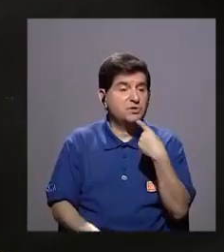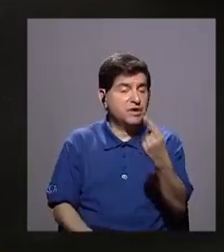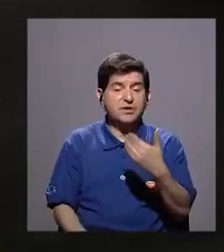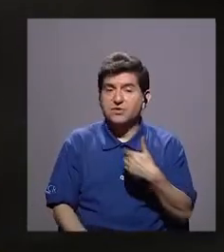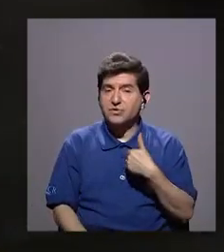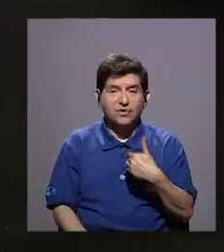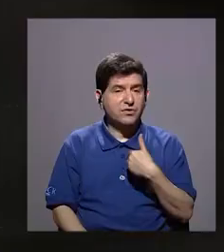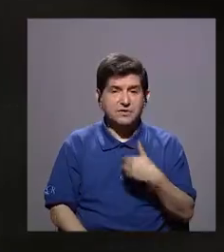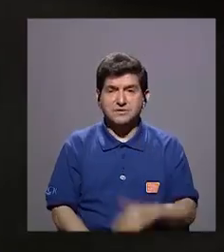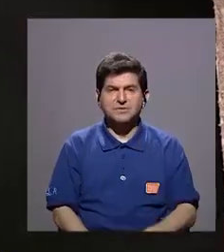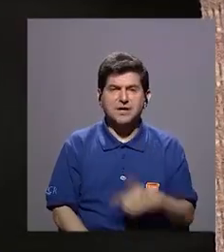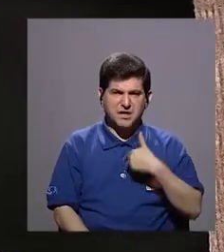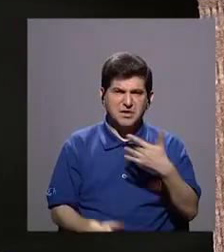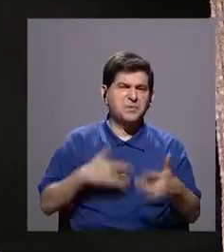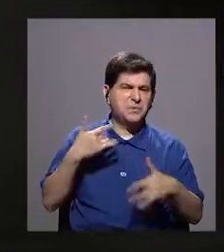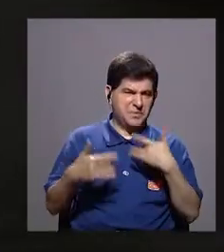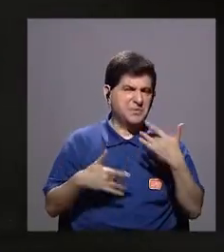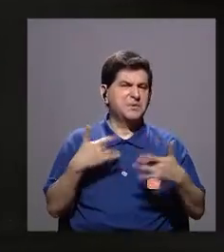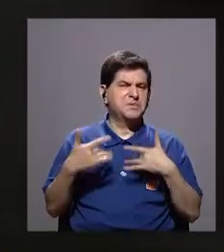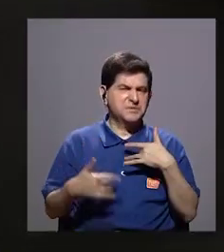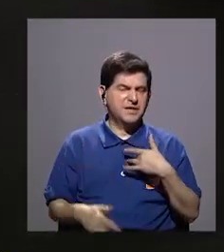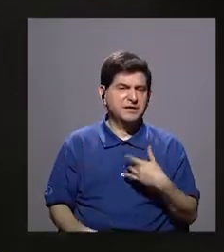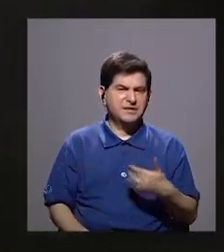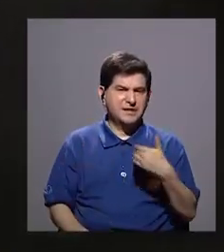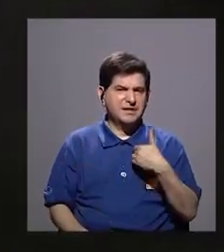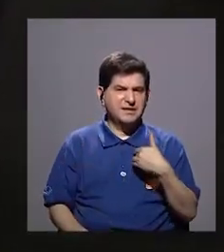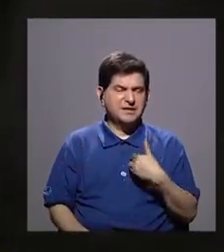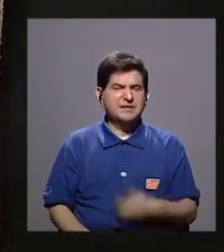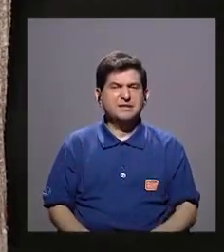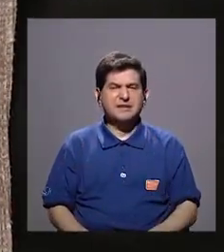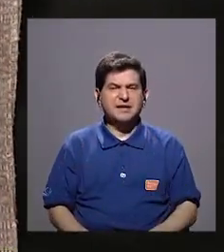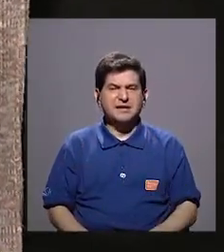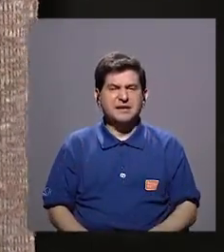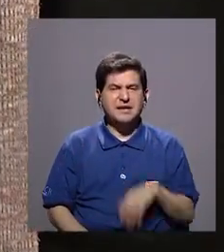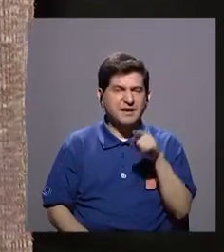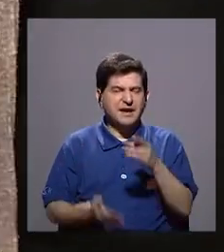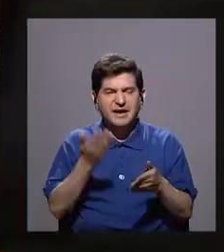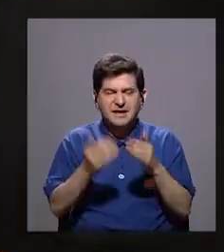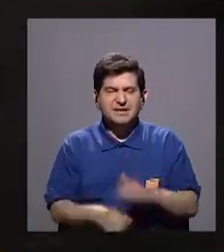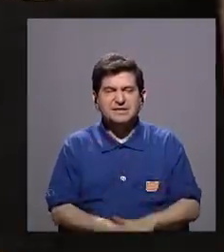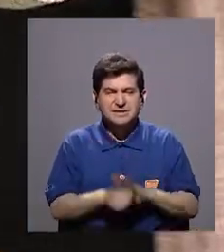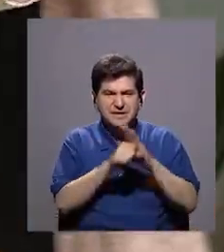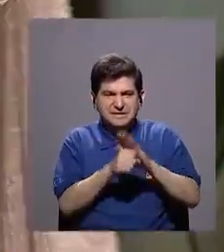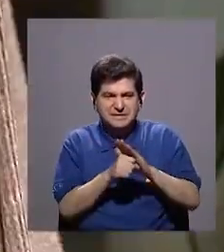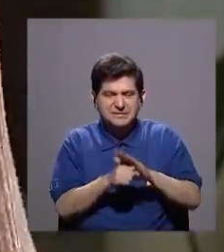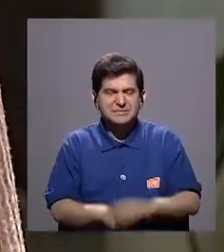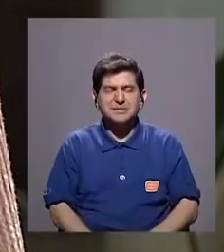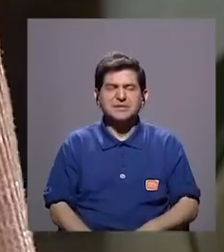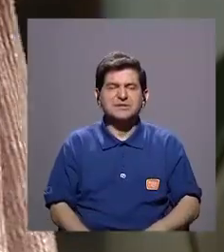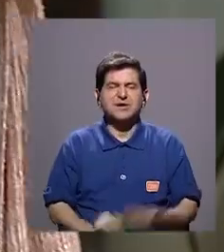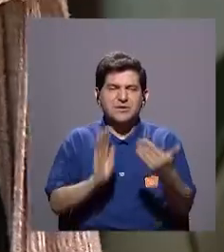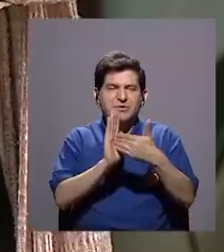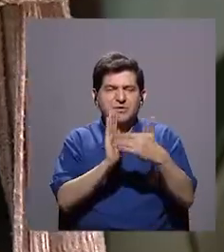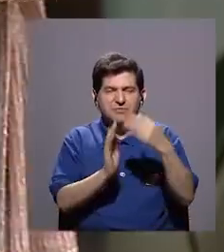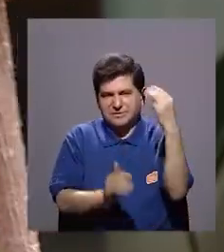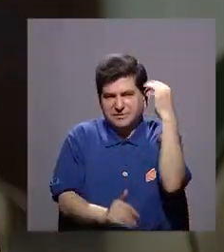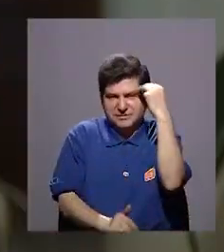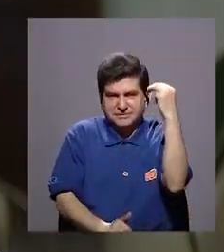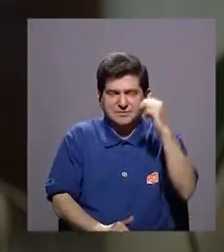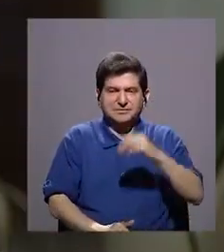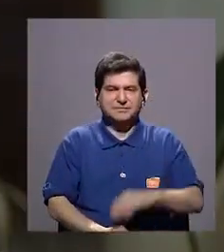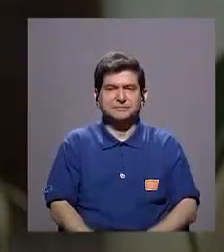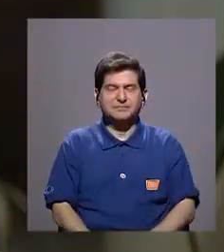vez la persona no dice lo que tiene y uno siente, creo que tiene un poco de presión en la cabeza, mucho ruido mental.